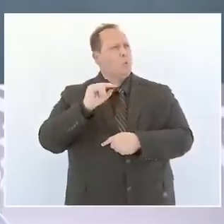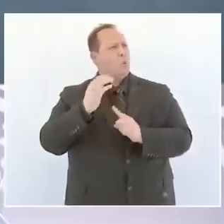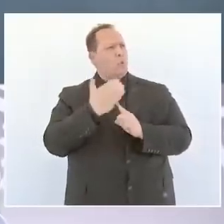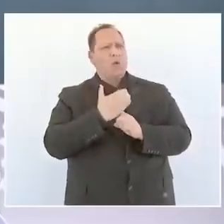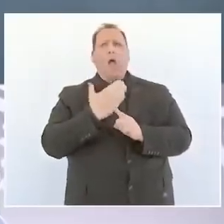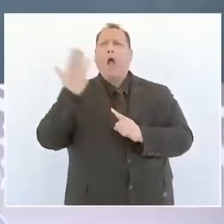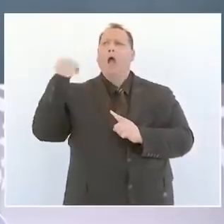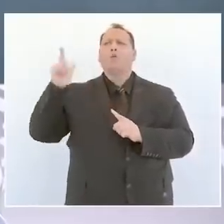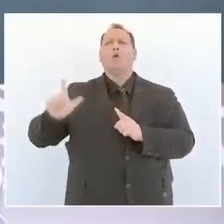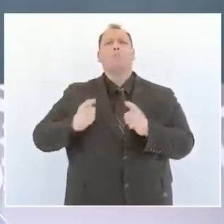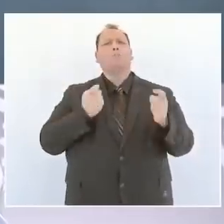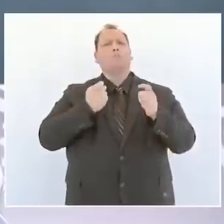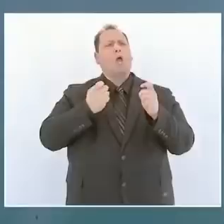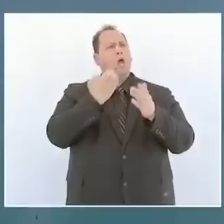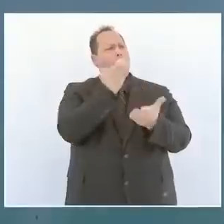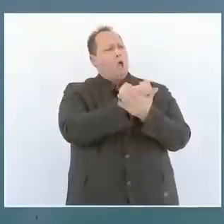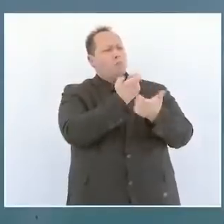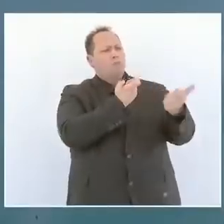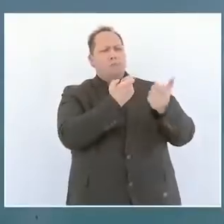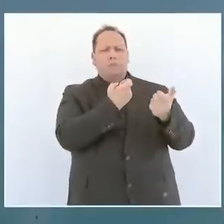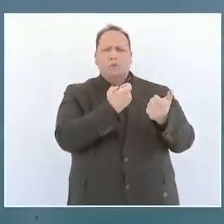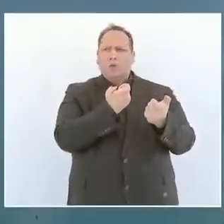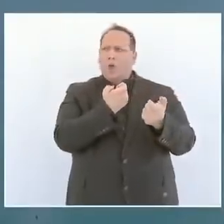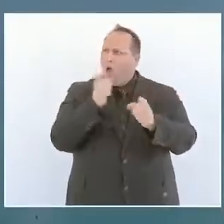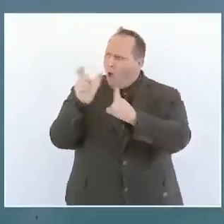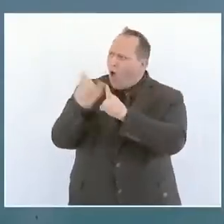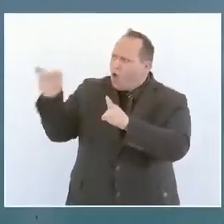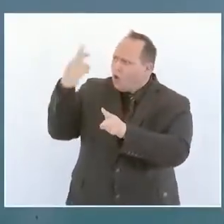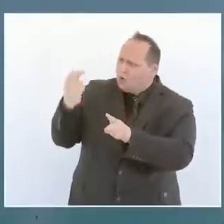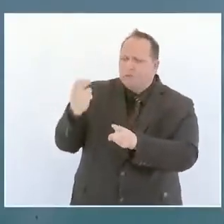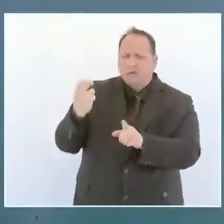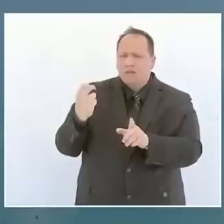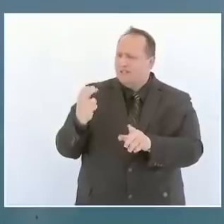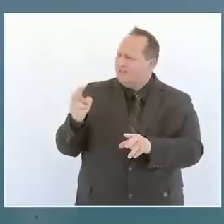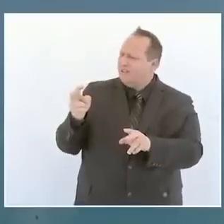la anterior política económica. Es increíble,